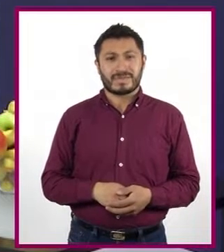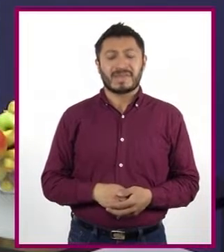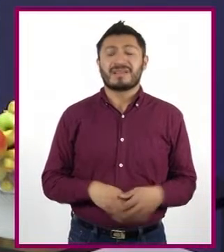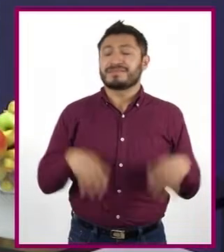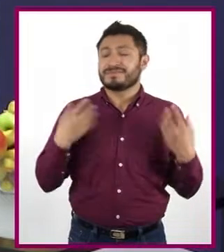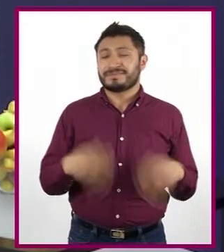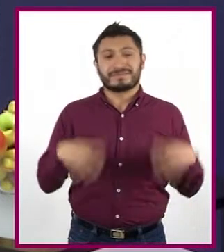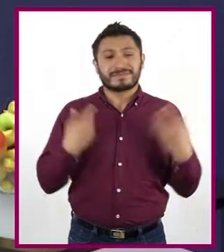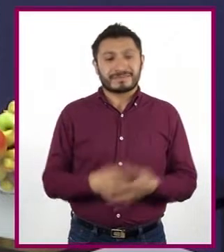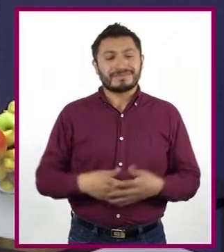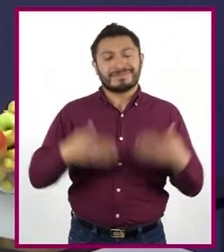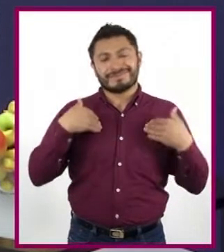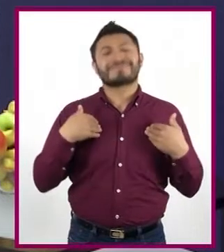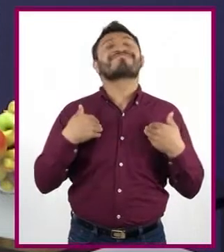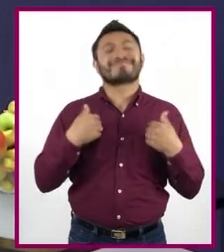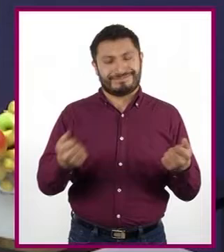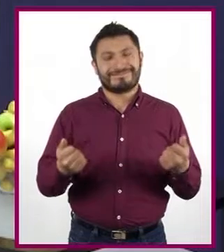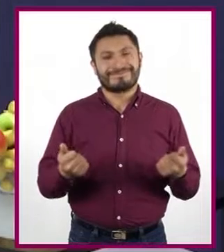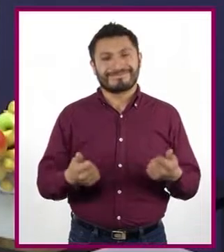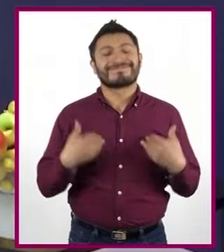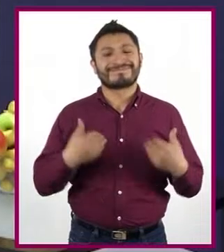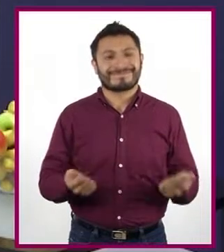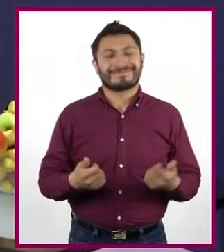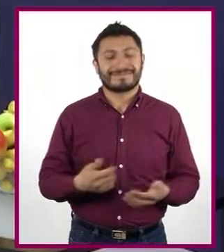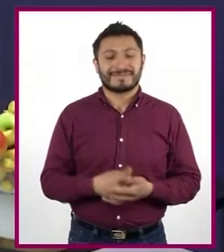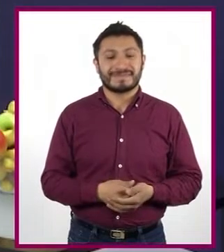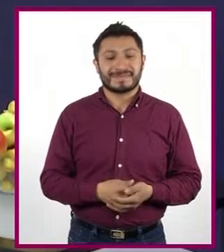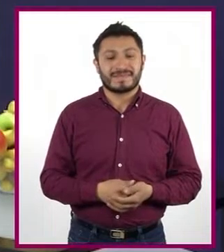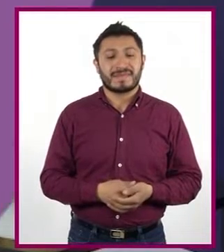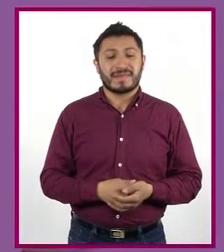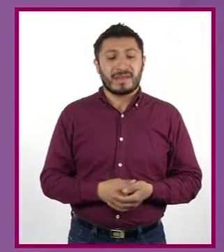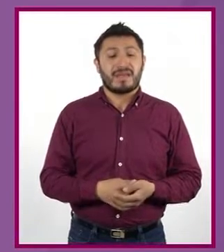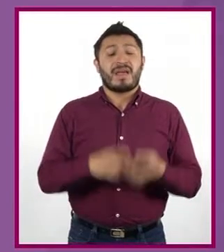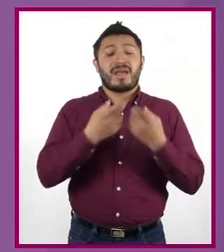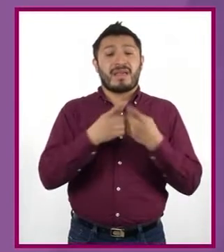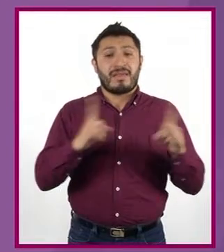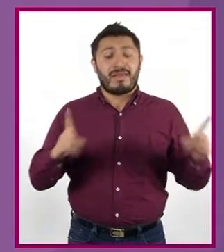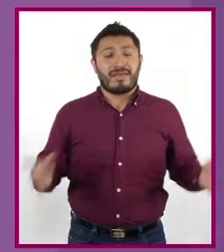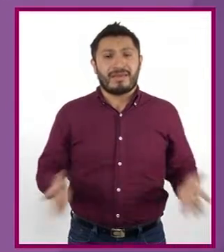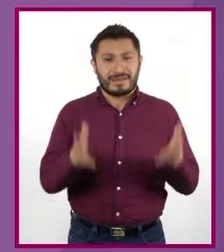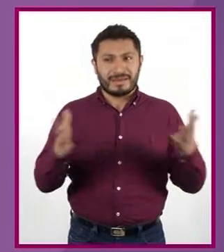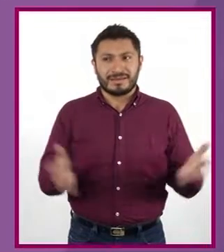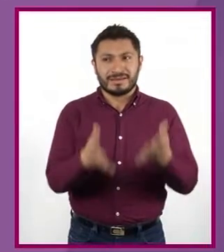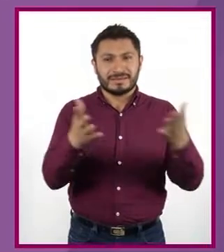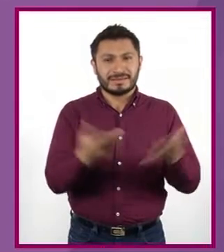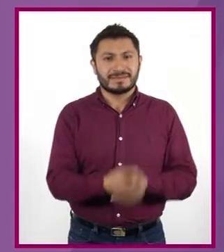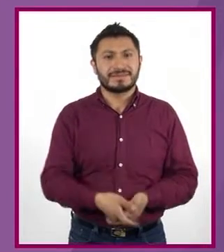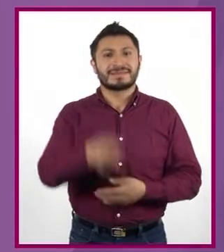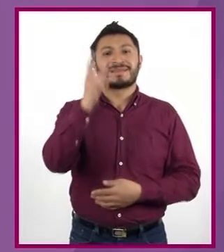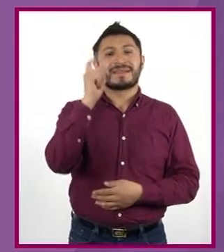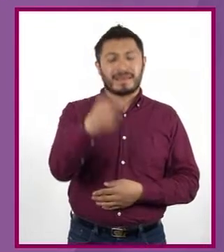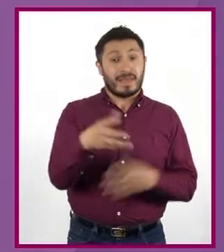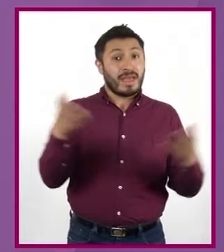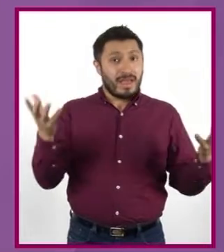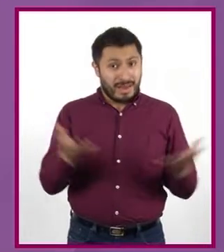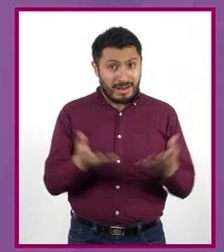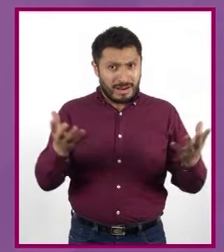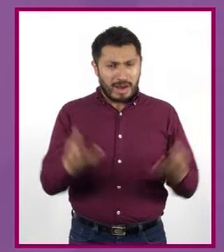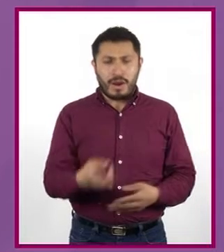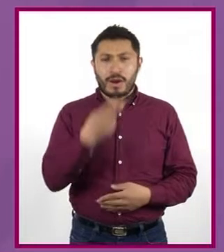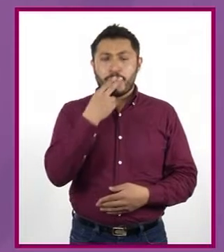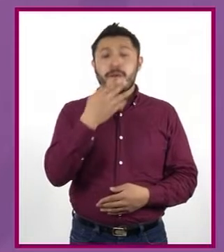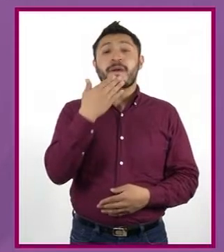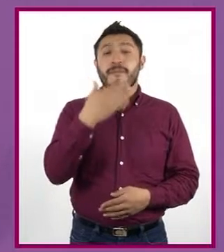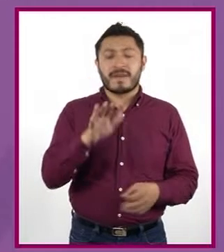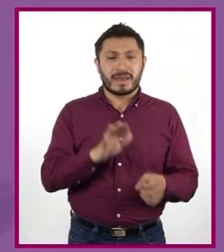Oh, ya comprendí, maestra. El desarrollo sostenible es hacer un buen uso de